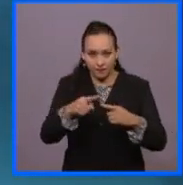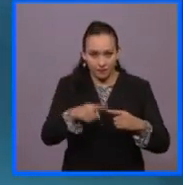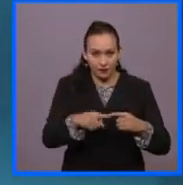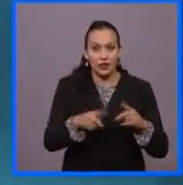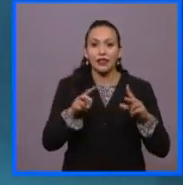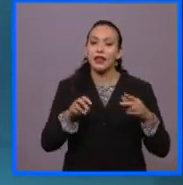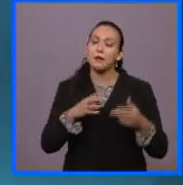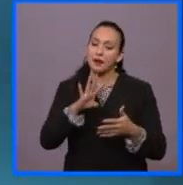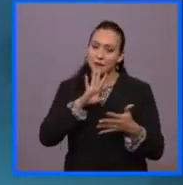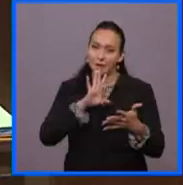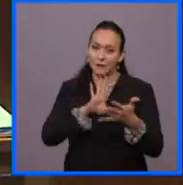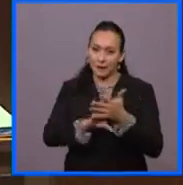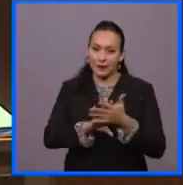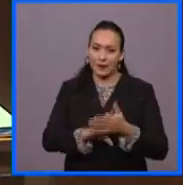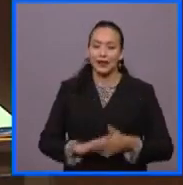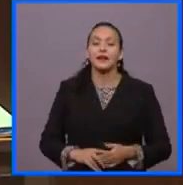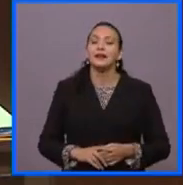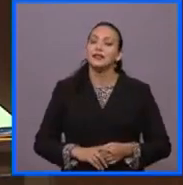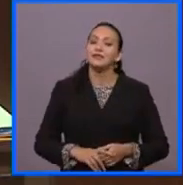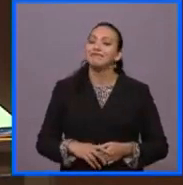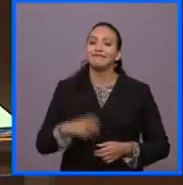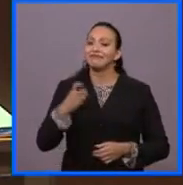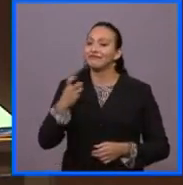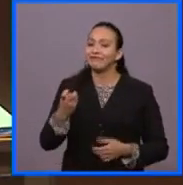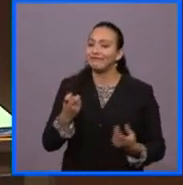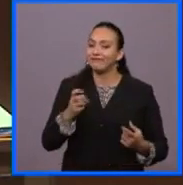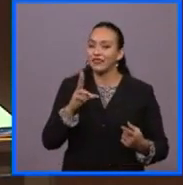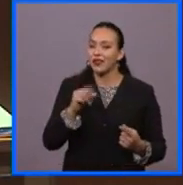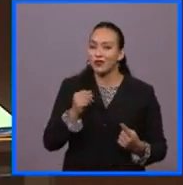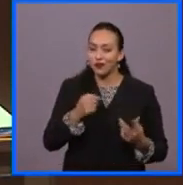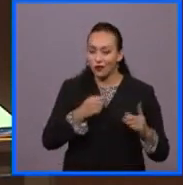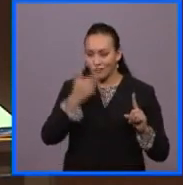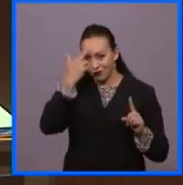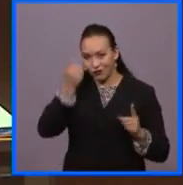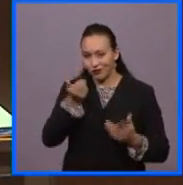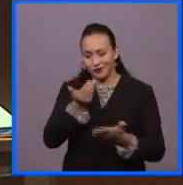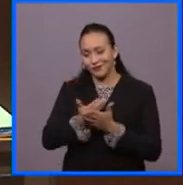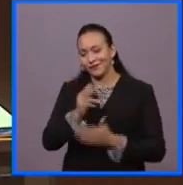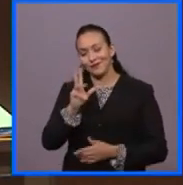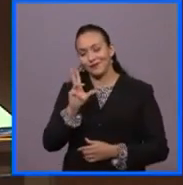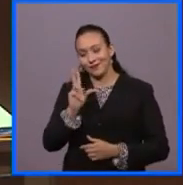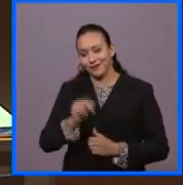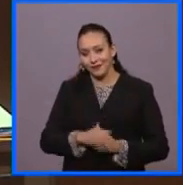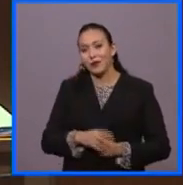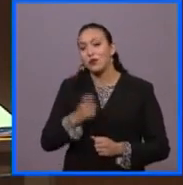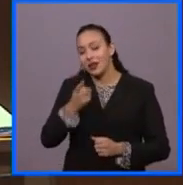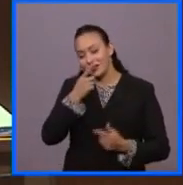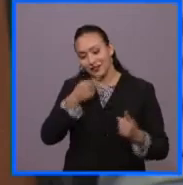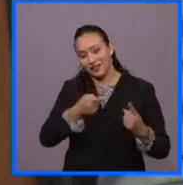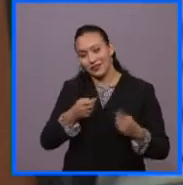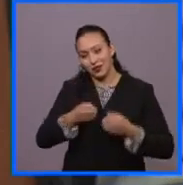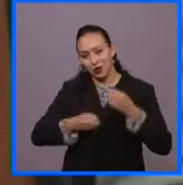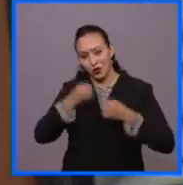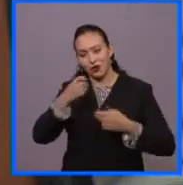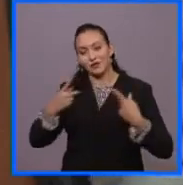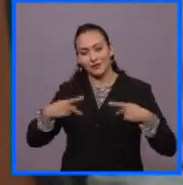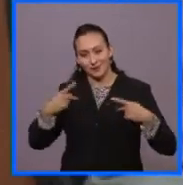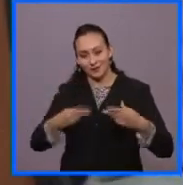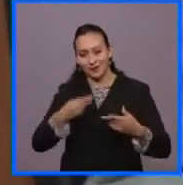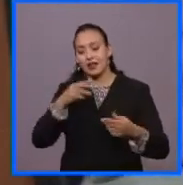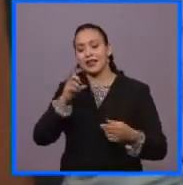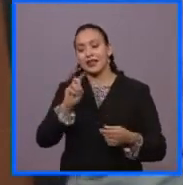apelación en materia penal. No son actos definitivos ni firmes. Asimismo, propone desechar los juicios